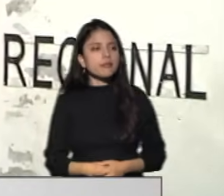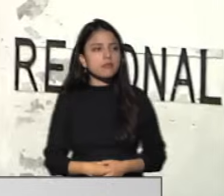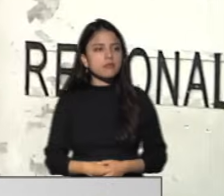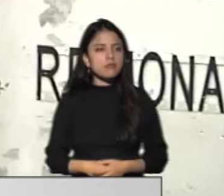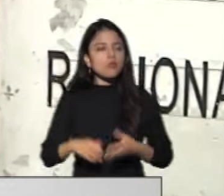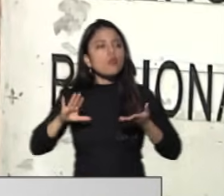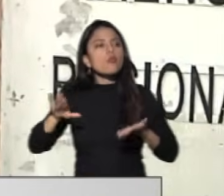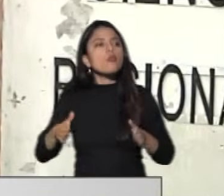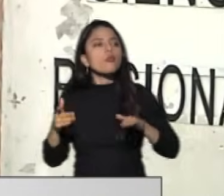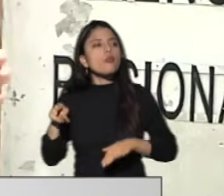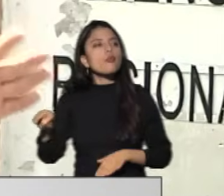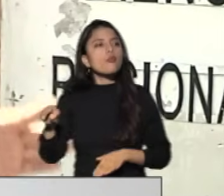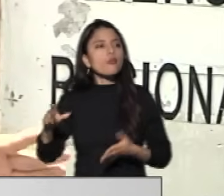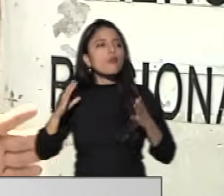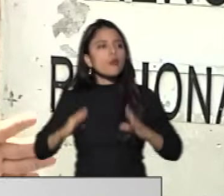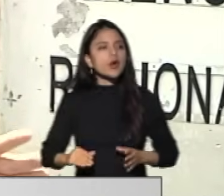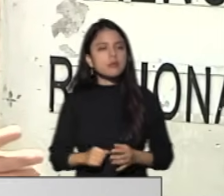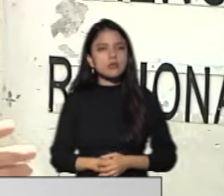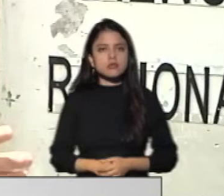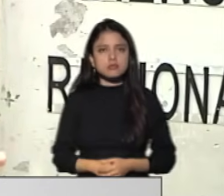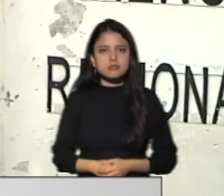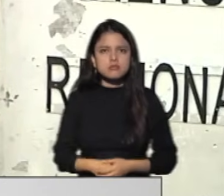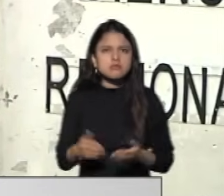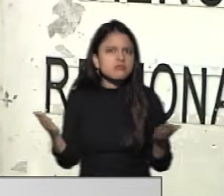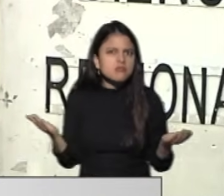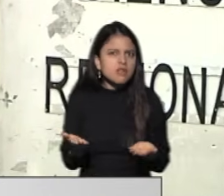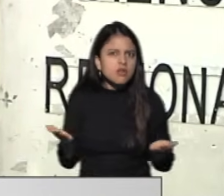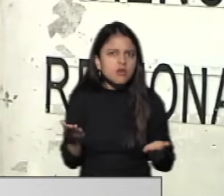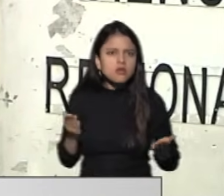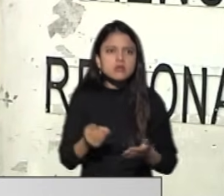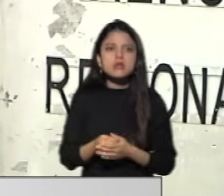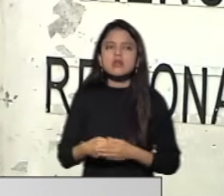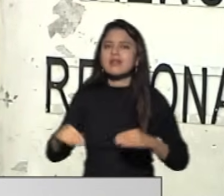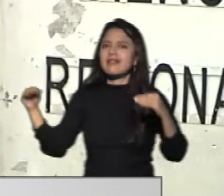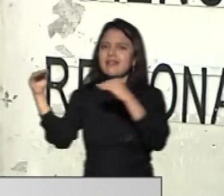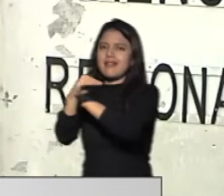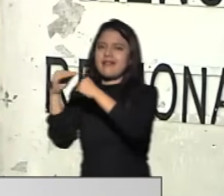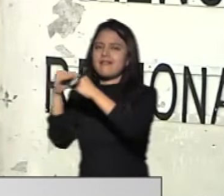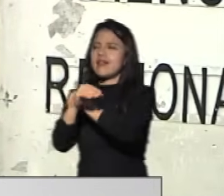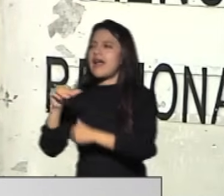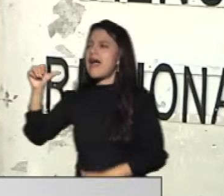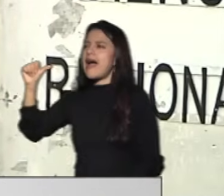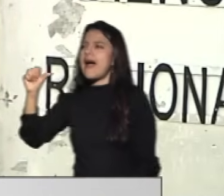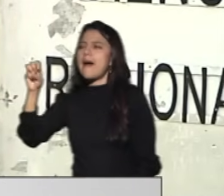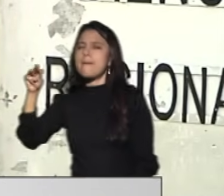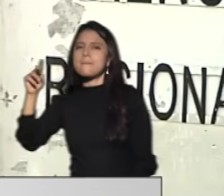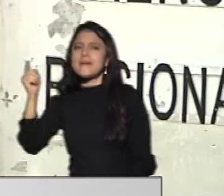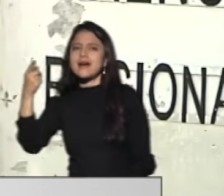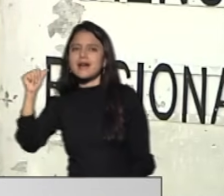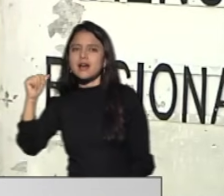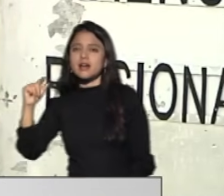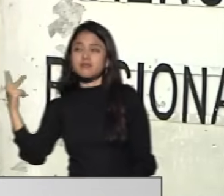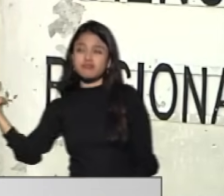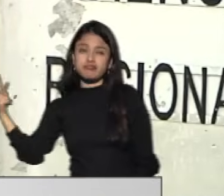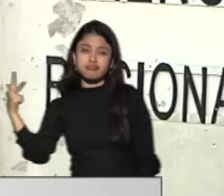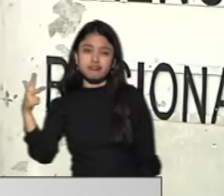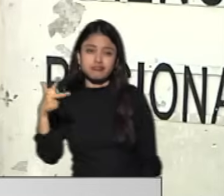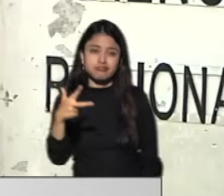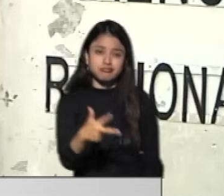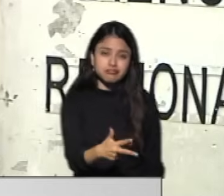de Amagá, en la vía Caldas-Amagá, en el suroeste del departamento de Antioquia. Para que los televidentes se hagan una idea, son alrededor de